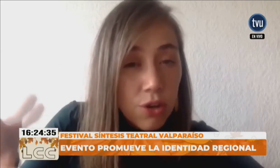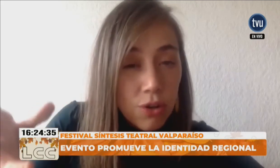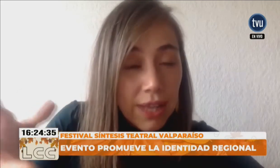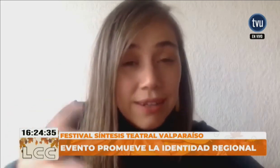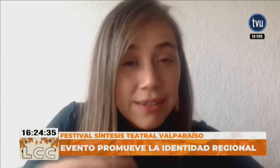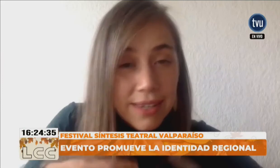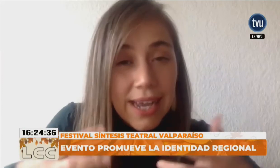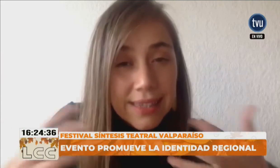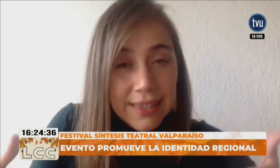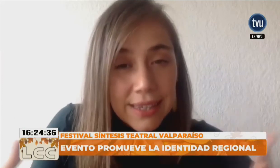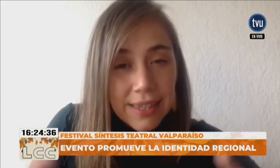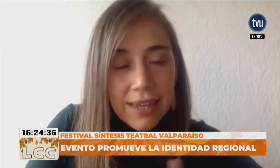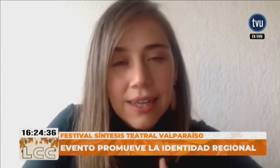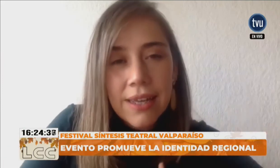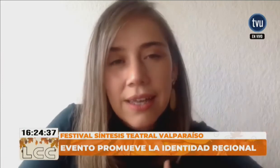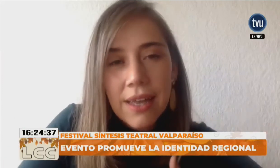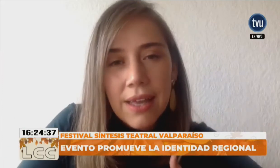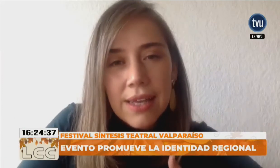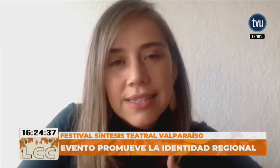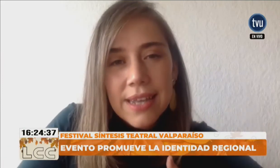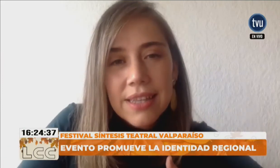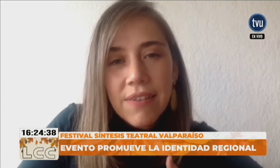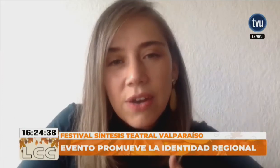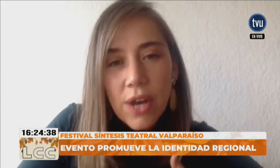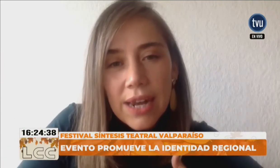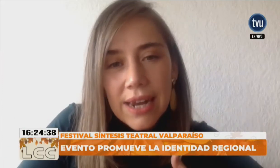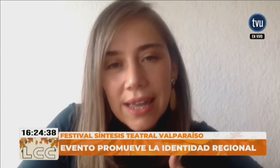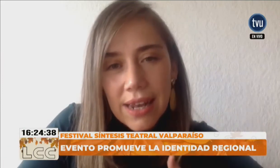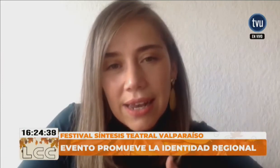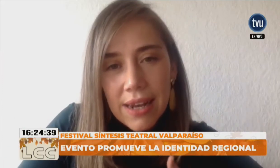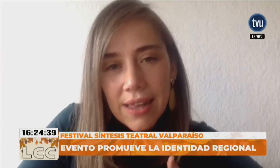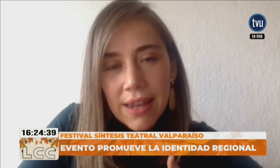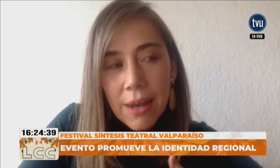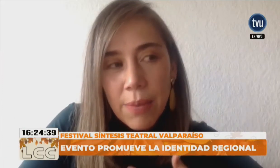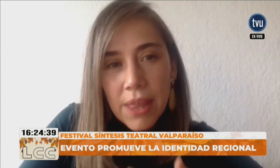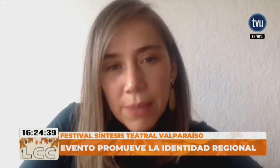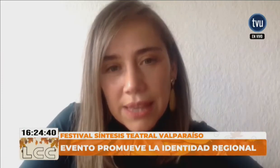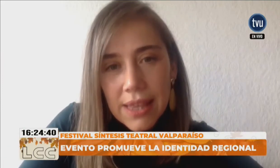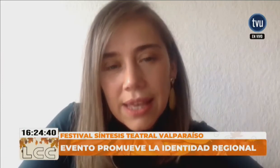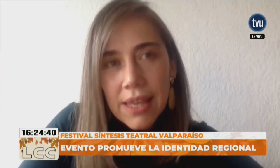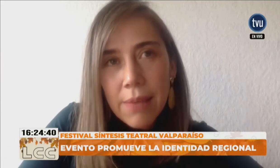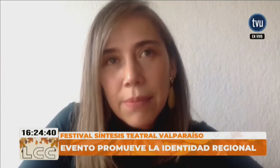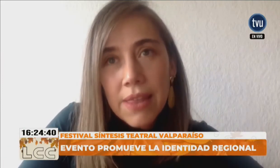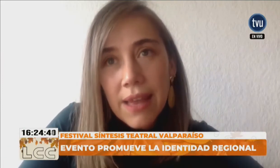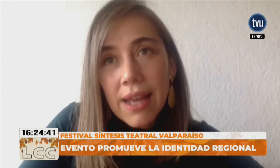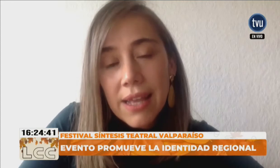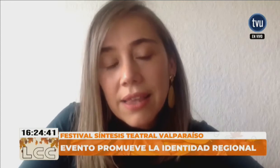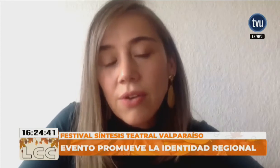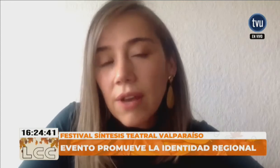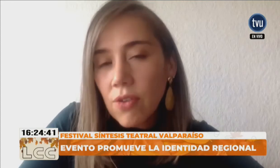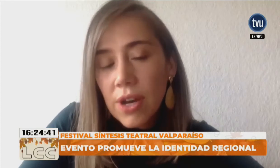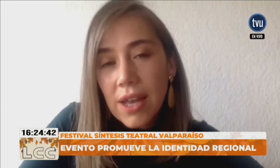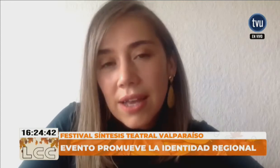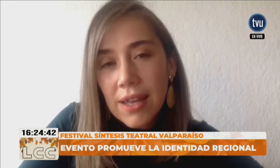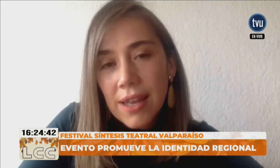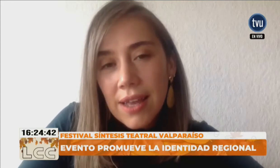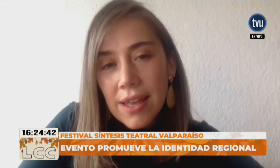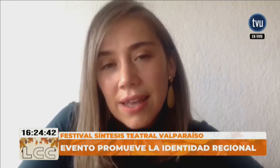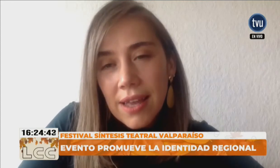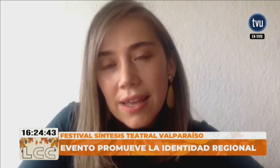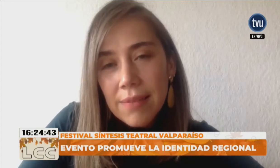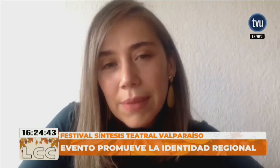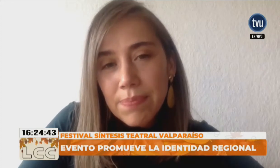incendio tan gigante acá, se activaron las redes rápidamente, y en verdad la gente colabora.